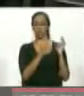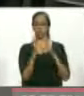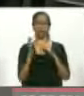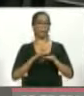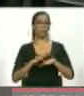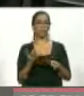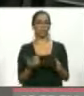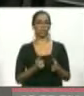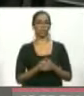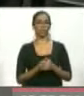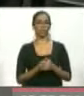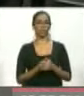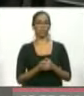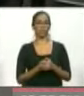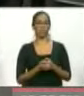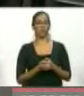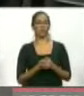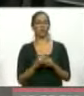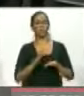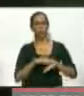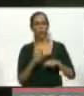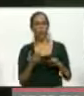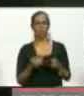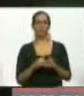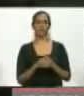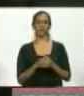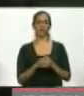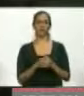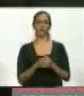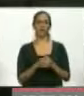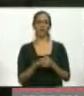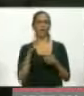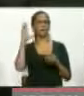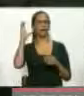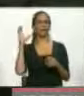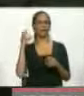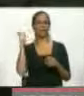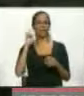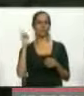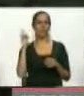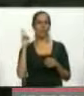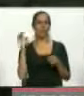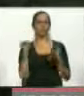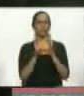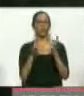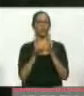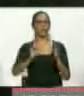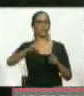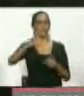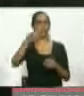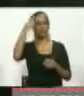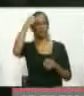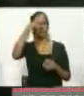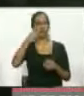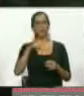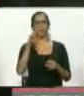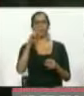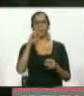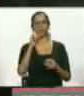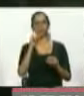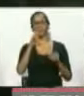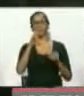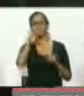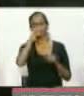el bono demográfico verdad o sea hay países como venezuela en donde la mayoría de la población es de 20 a 30 años